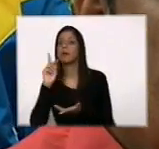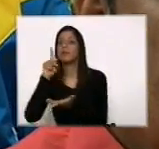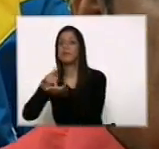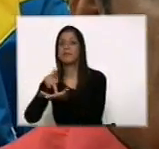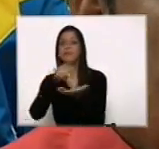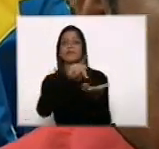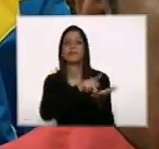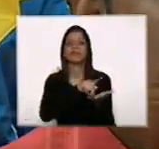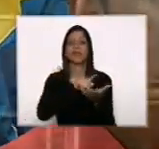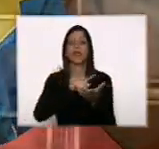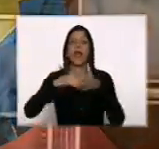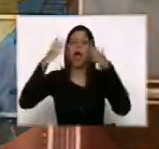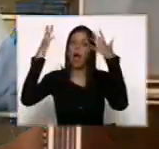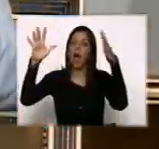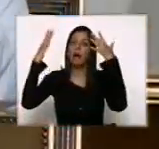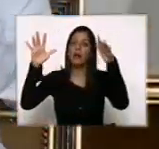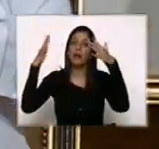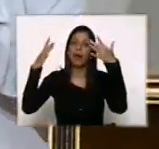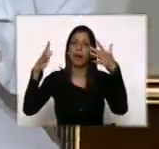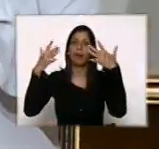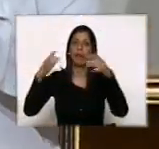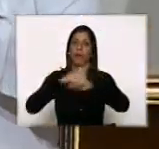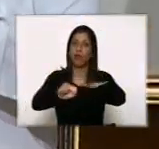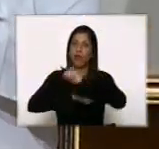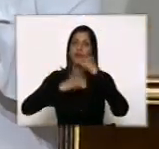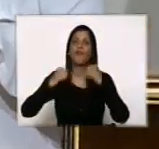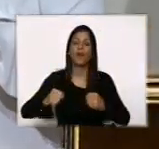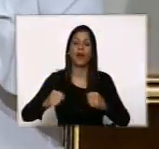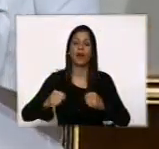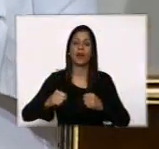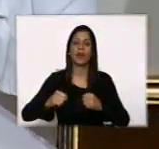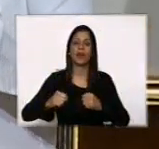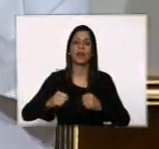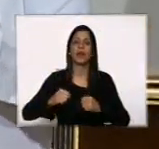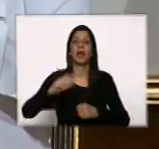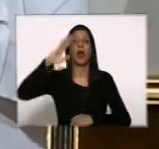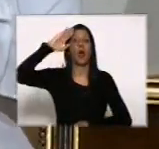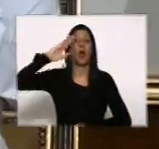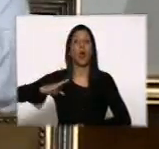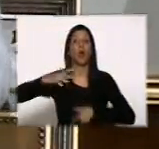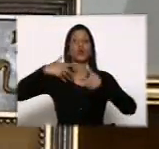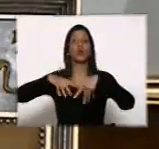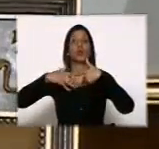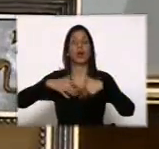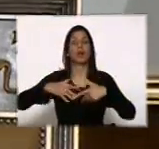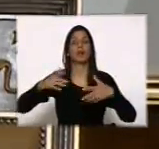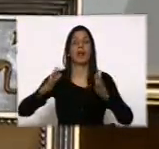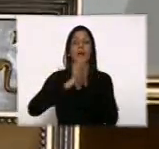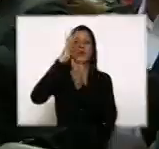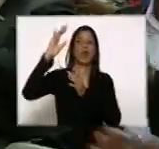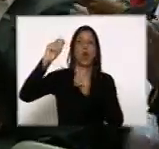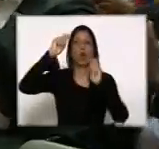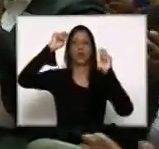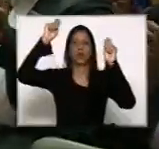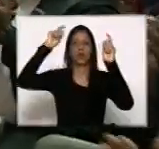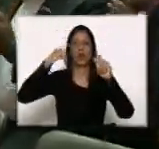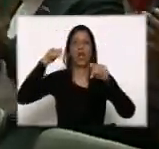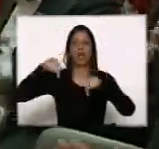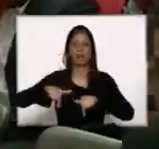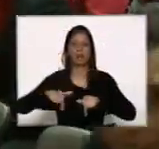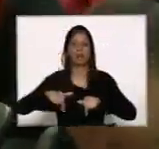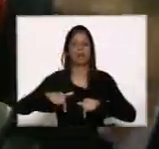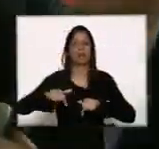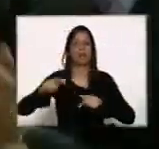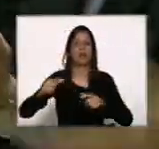para quienes pido un fuerte aplauso en nombre de nuestra gloriosa Fuerza Armada Nacional Bolivariana, que ha traído